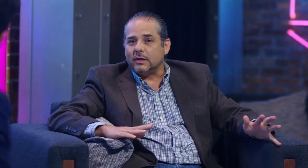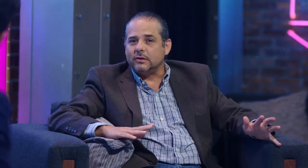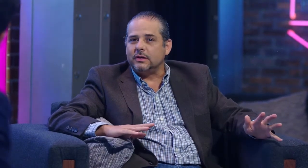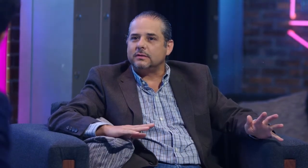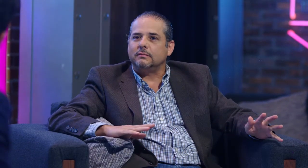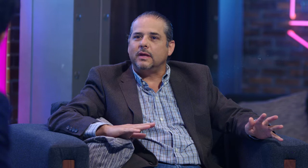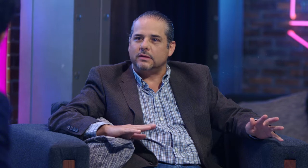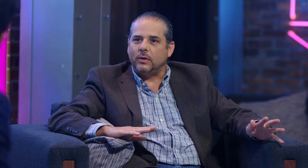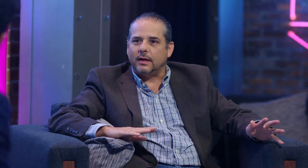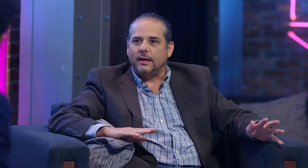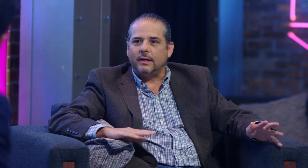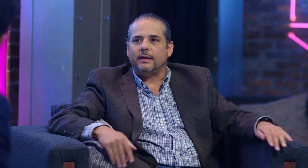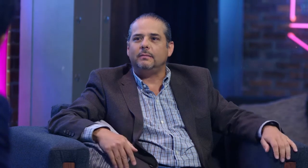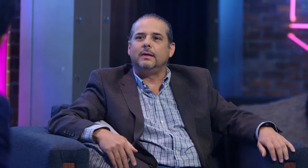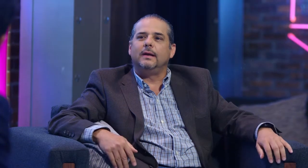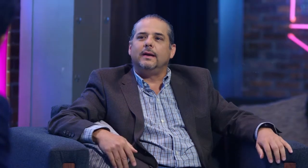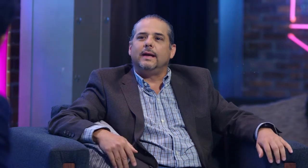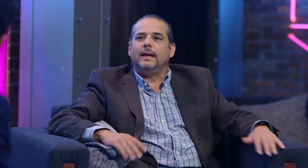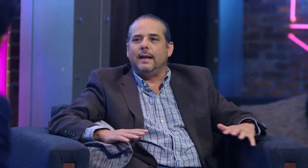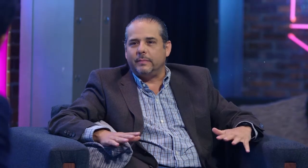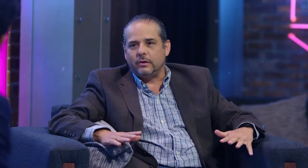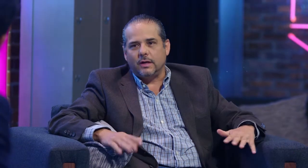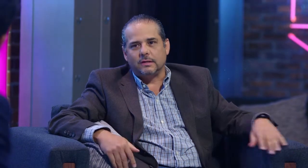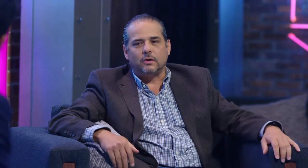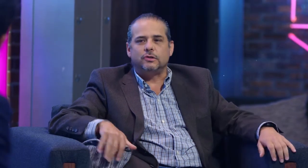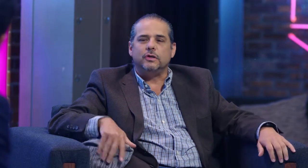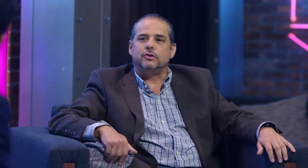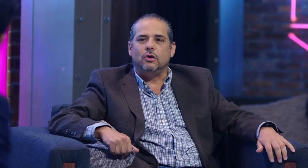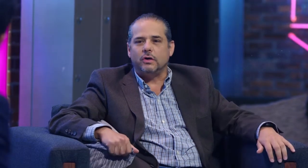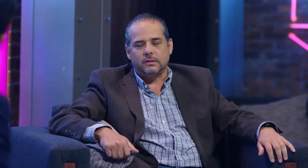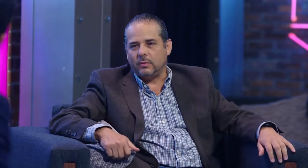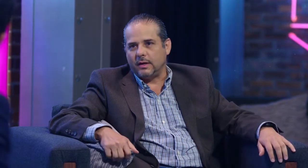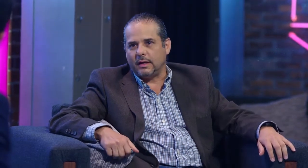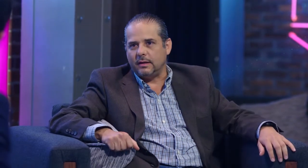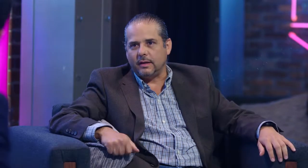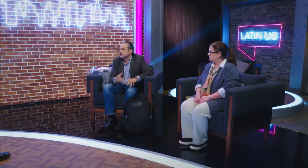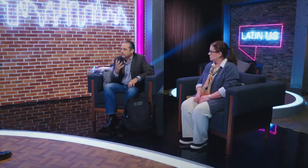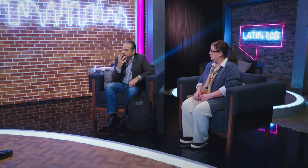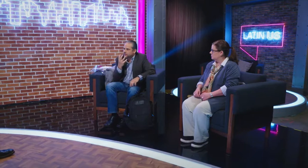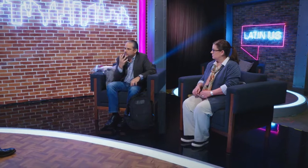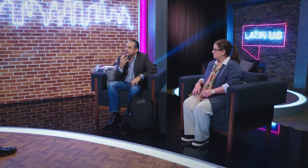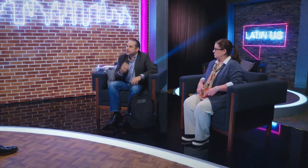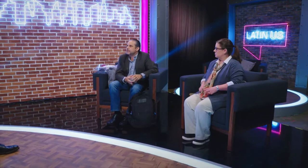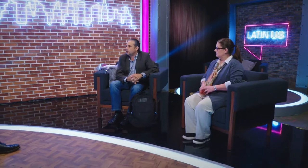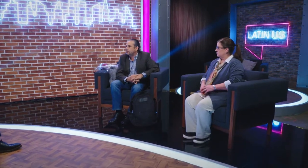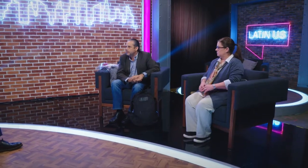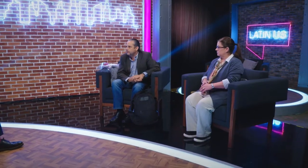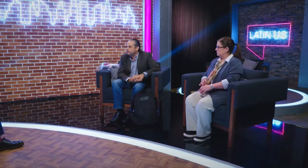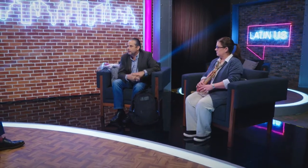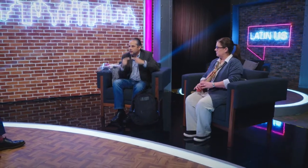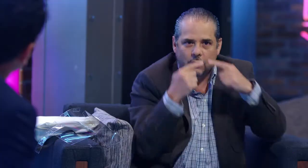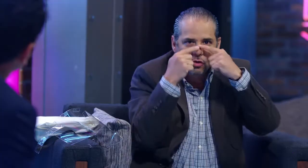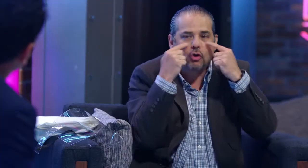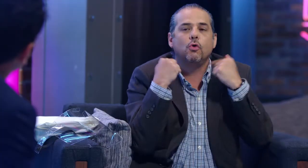algunas ocasiones es de buena calidad, la mayoría de las ocasiones no es de buena calidad. Las mascarillas se